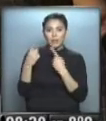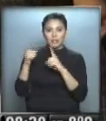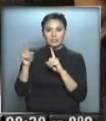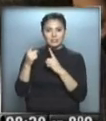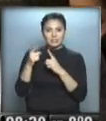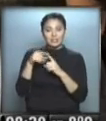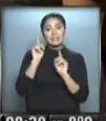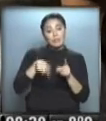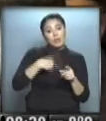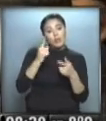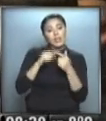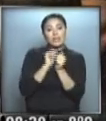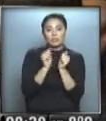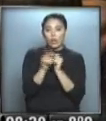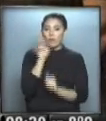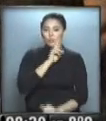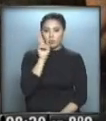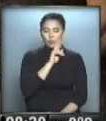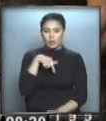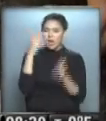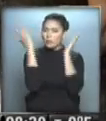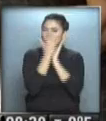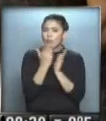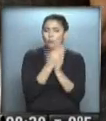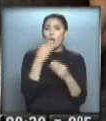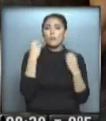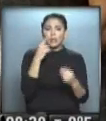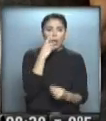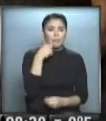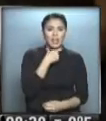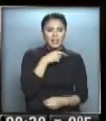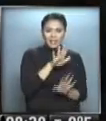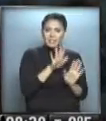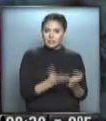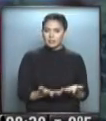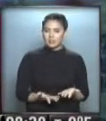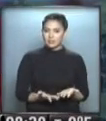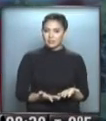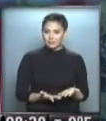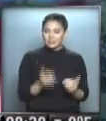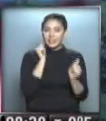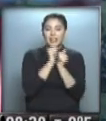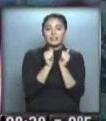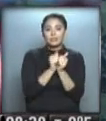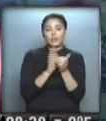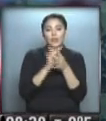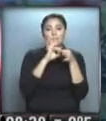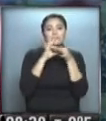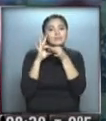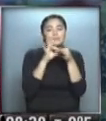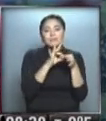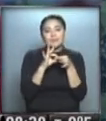la historia, por otro lado, de una musicóloga que investiga por qué Beethoven decidió hacer eso. Es una historia de